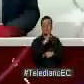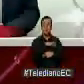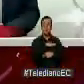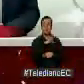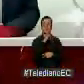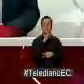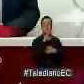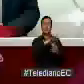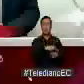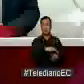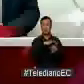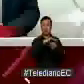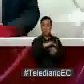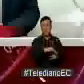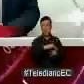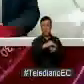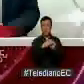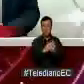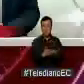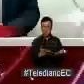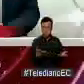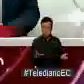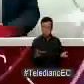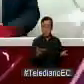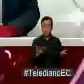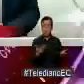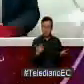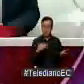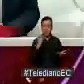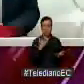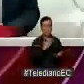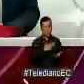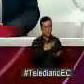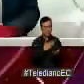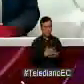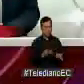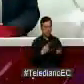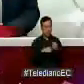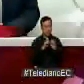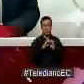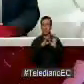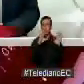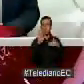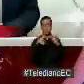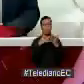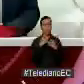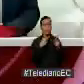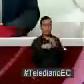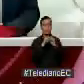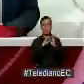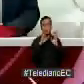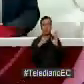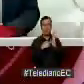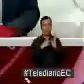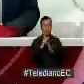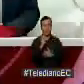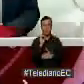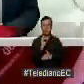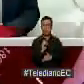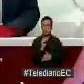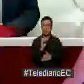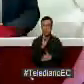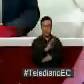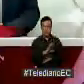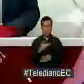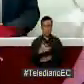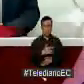gobierno estadounidense, con el mercado estadounidense, lo que ha permitido colocar sus productos, casi en la totalidad de sus productos, con arancel cero.